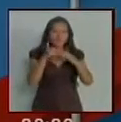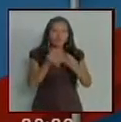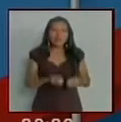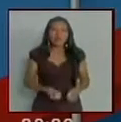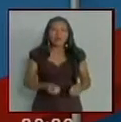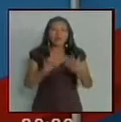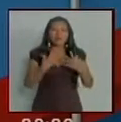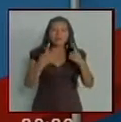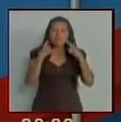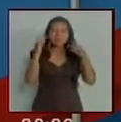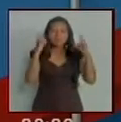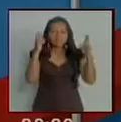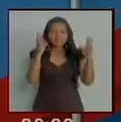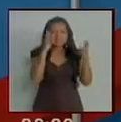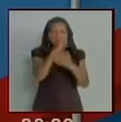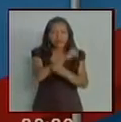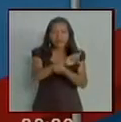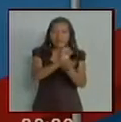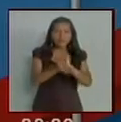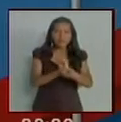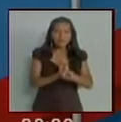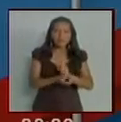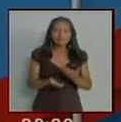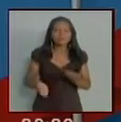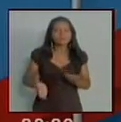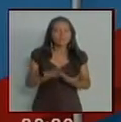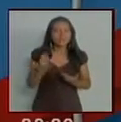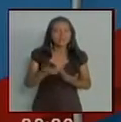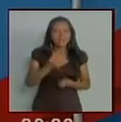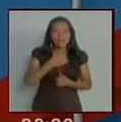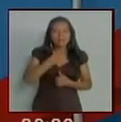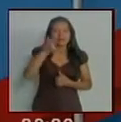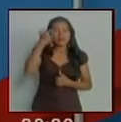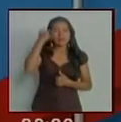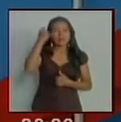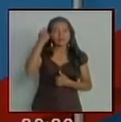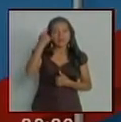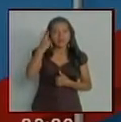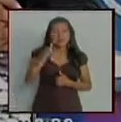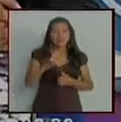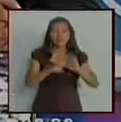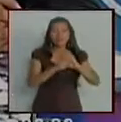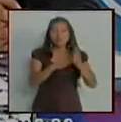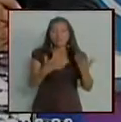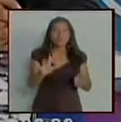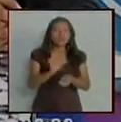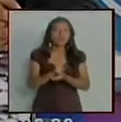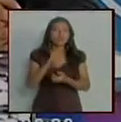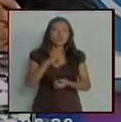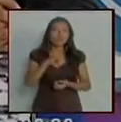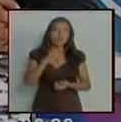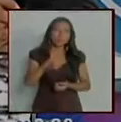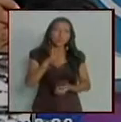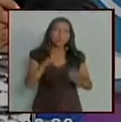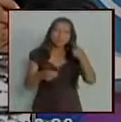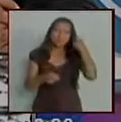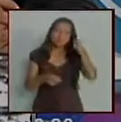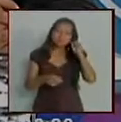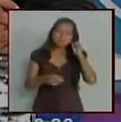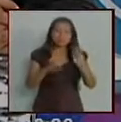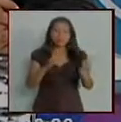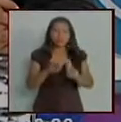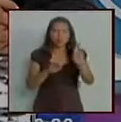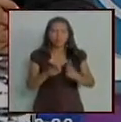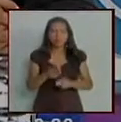que ver qué está sucediendo. Y es fácil para los pacientes decir, ¿a qué lo atribuye? Yo lo atribuyo a qué estoy utilizando estos audífonos, a